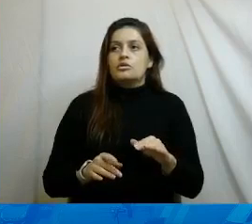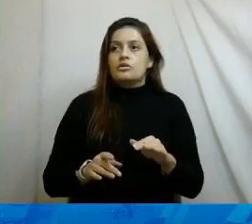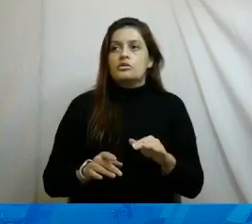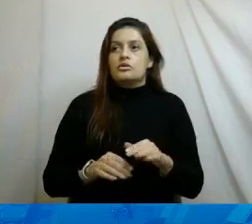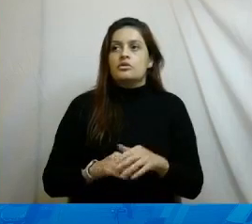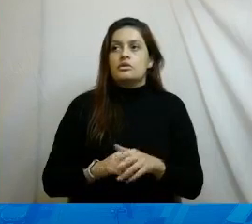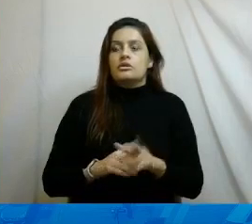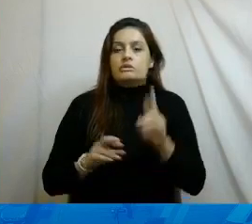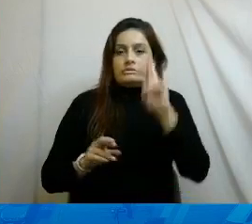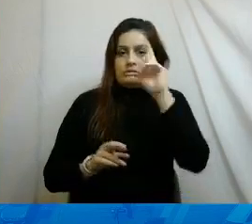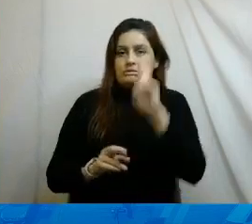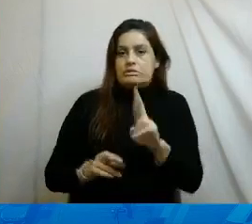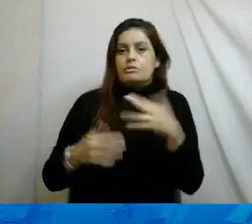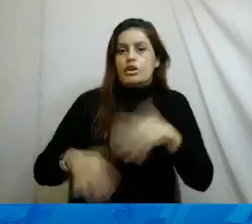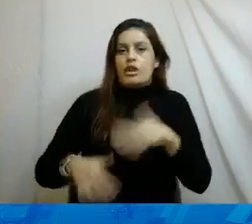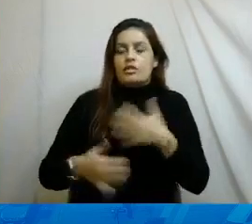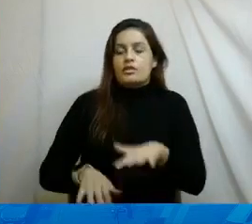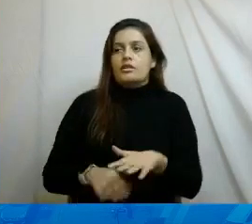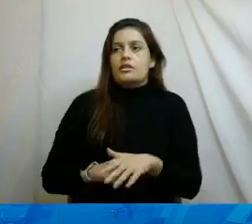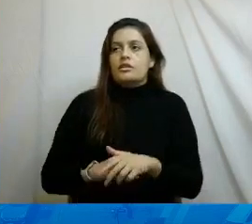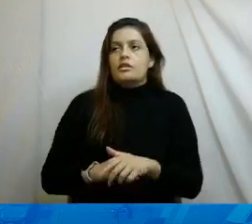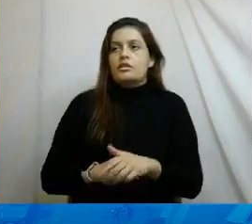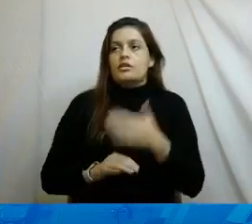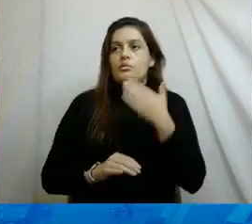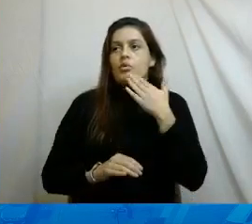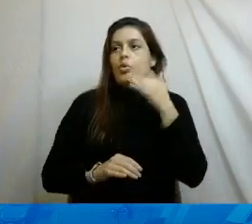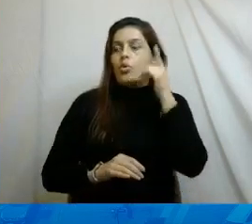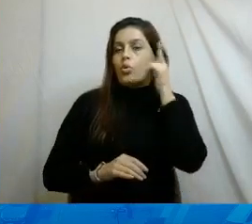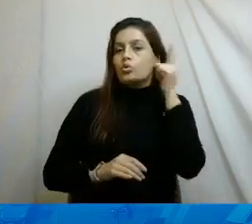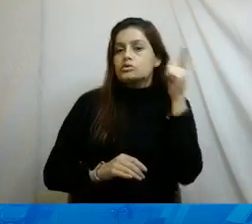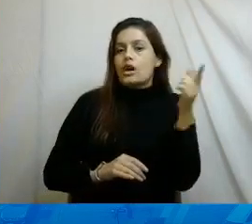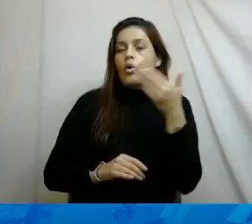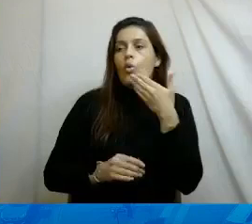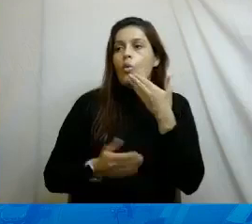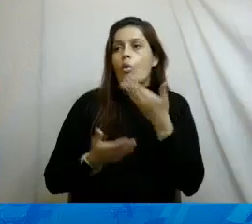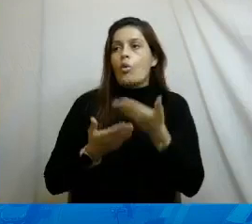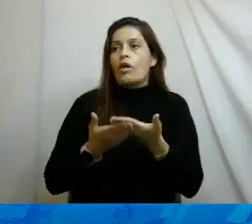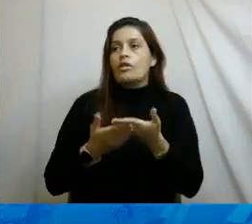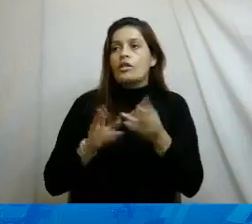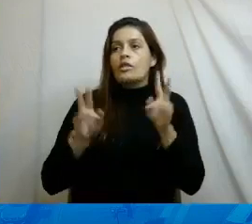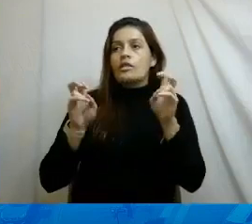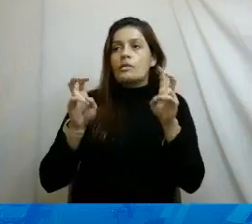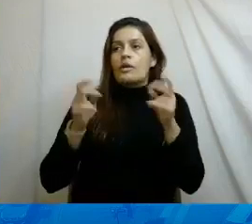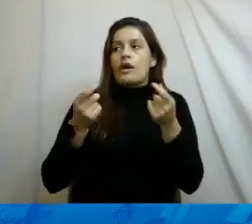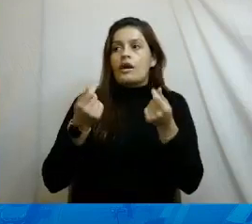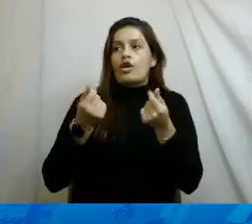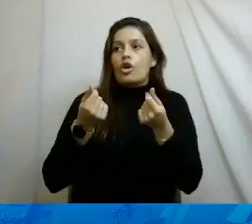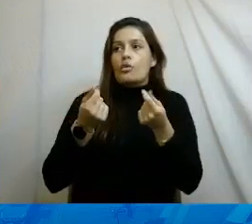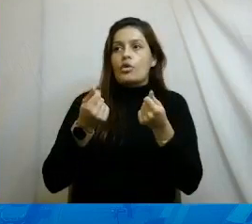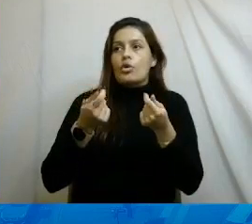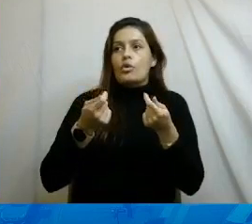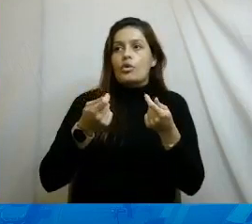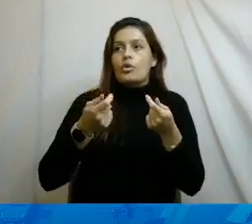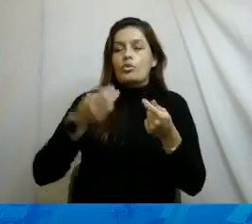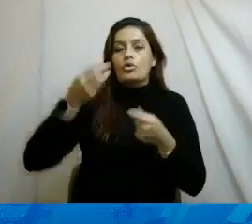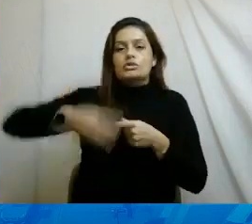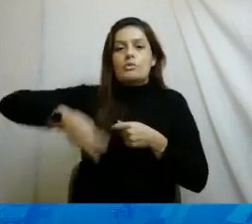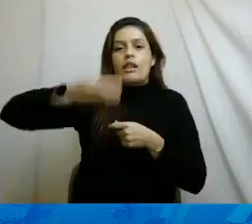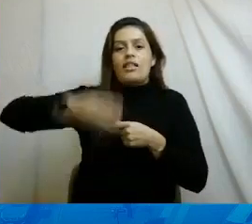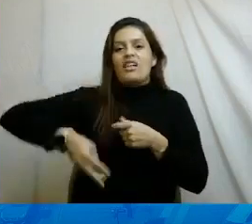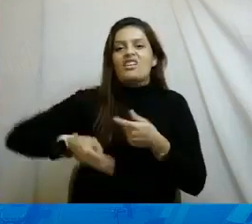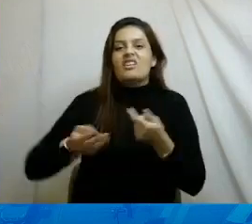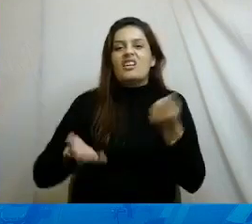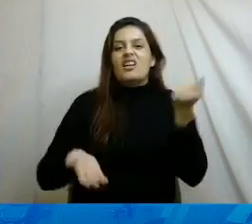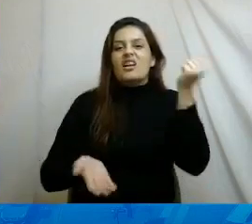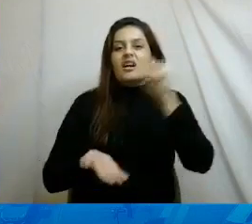¿cierto? Pero también, ustedes escucharon también el tema cuando hablamos del tema económico del municipio. Lo que se reclama finalmente es